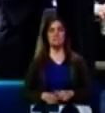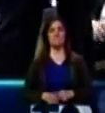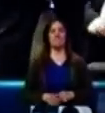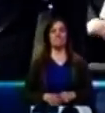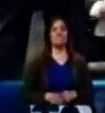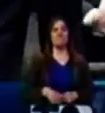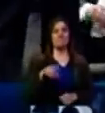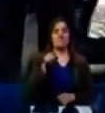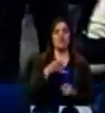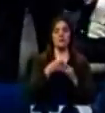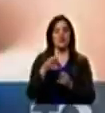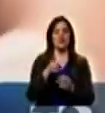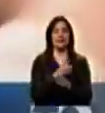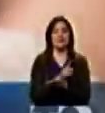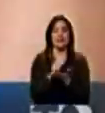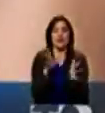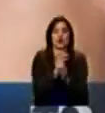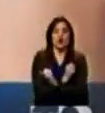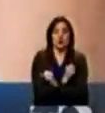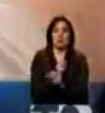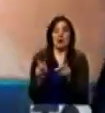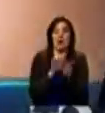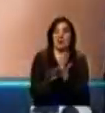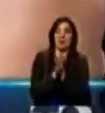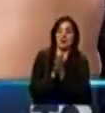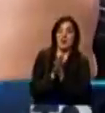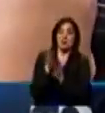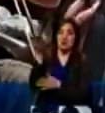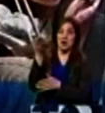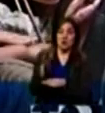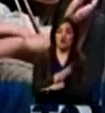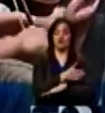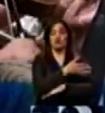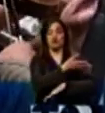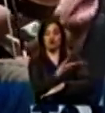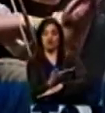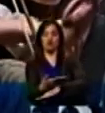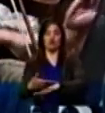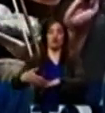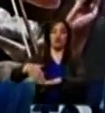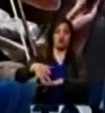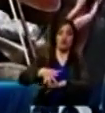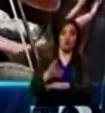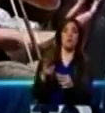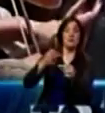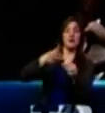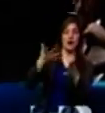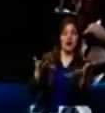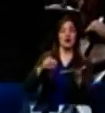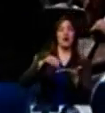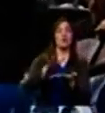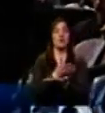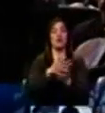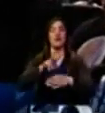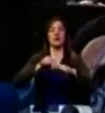Si aún no tiene planes para esta noche, no puede perderse el concierto de música vienesa de inicio de temporada de la Orquesta Sinfónica Nacional